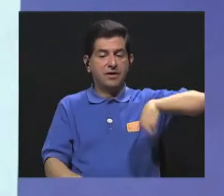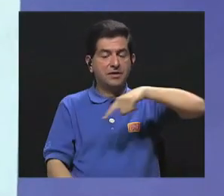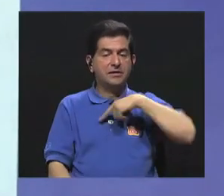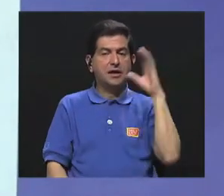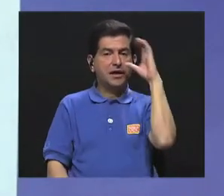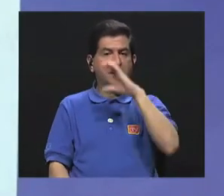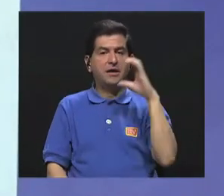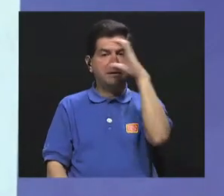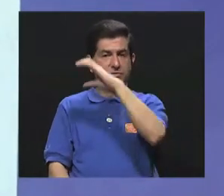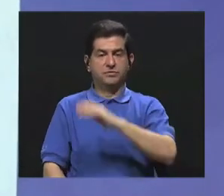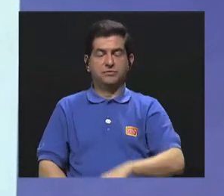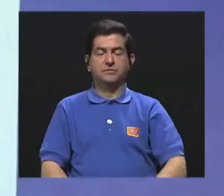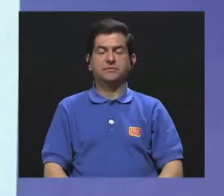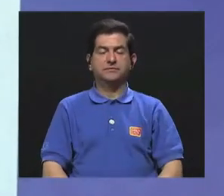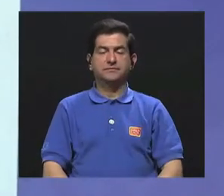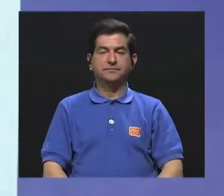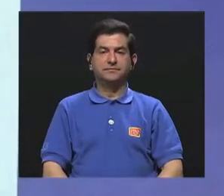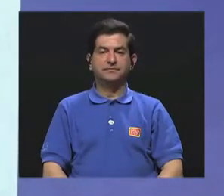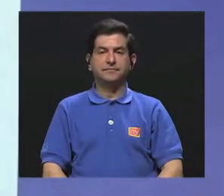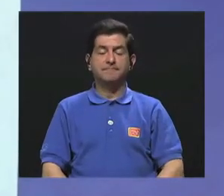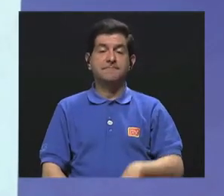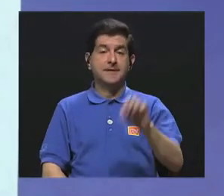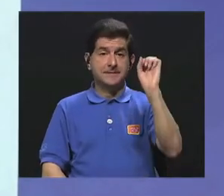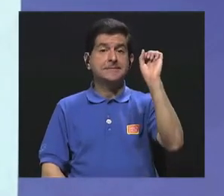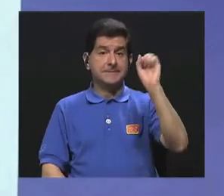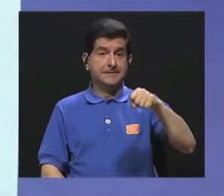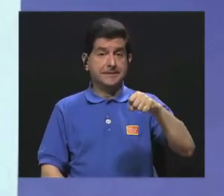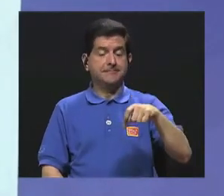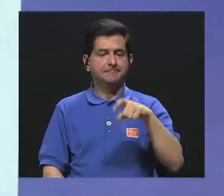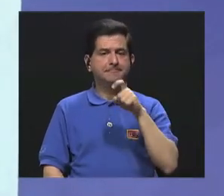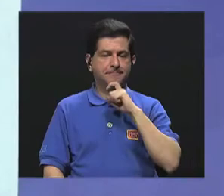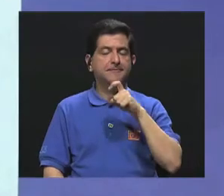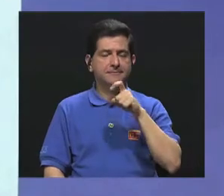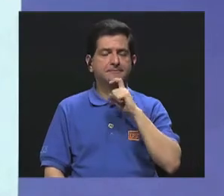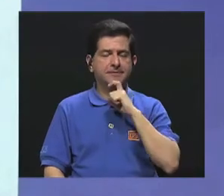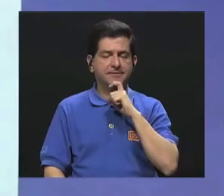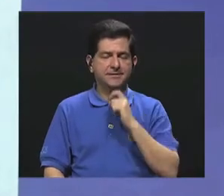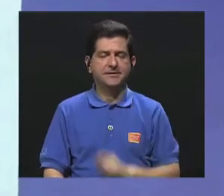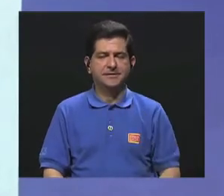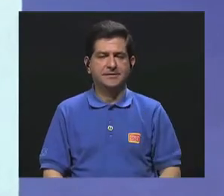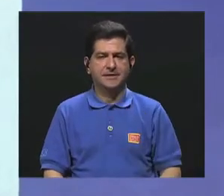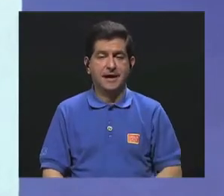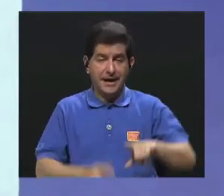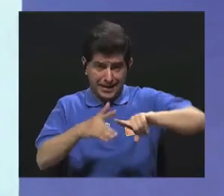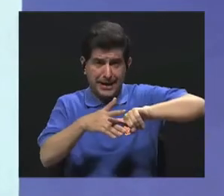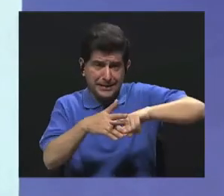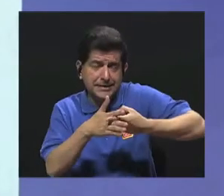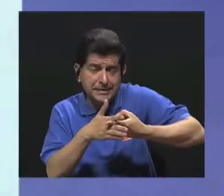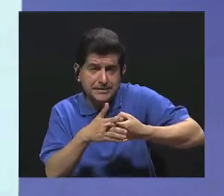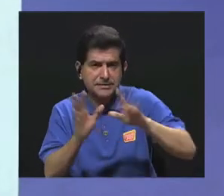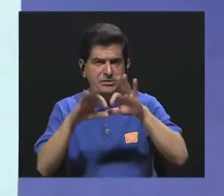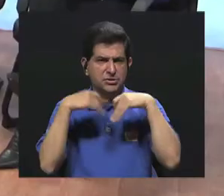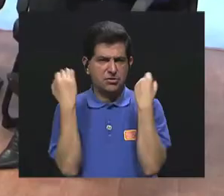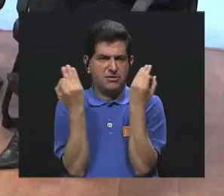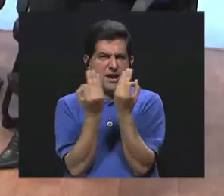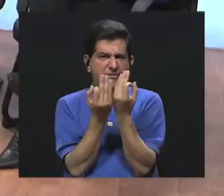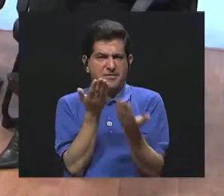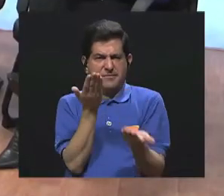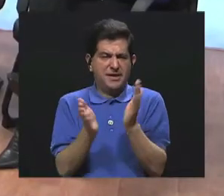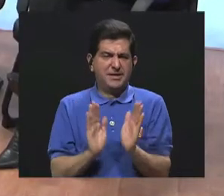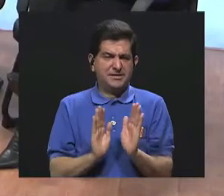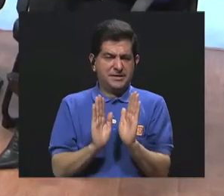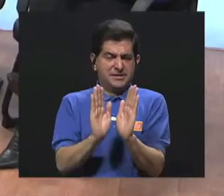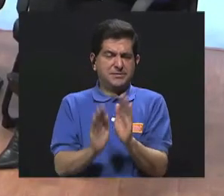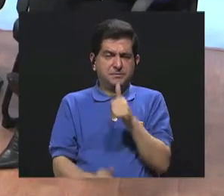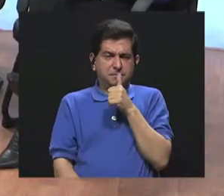buscando. Entonces. Sí fue como un poco complicado, o sea, al inicio como que la familia sí fue más como